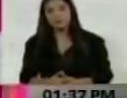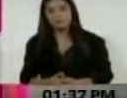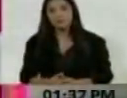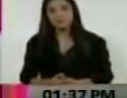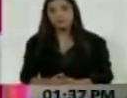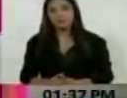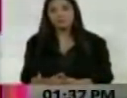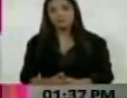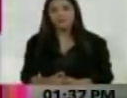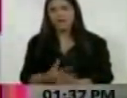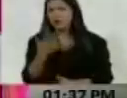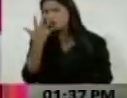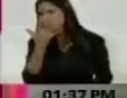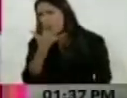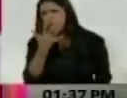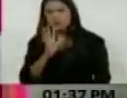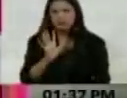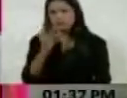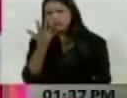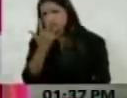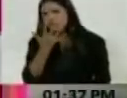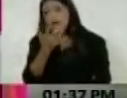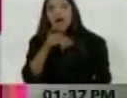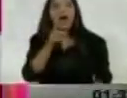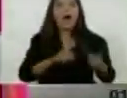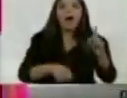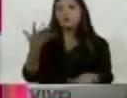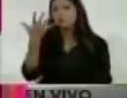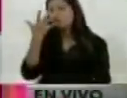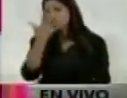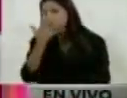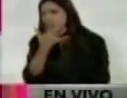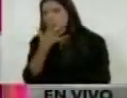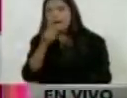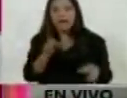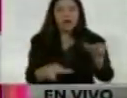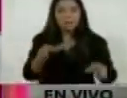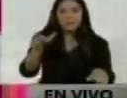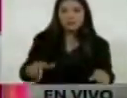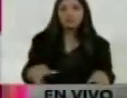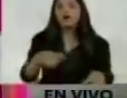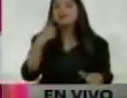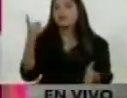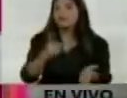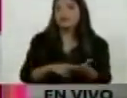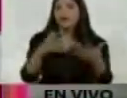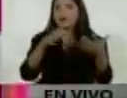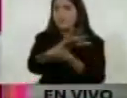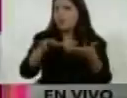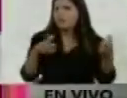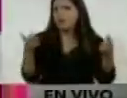Que nadie dude, porque hay veces que hay gente que duda. Una verdadera guerra económica.